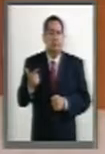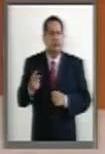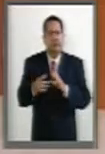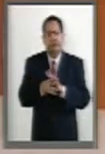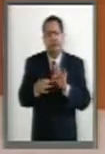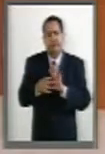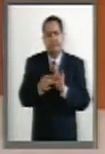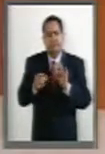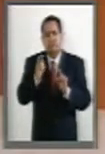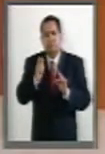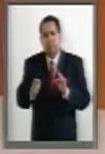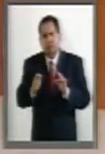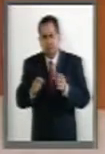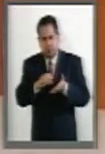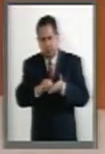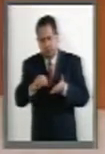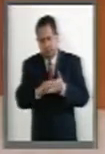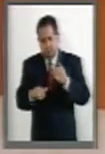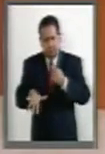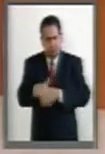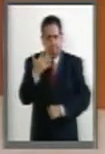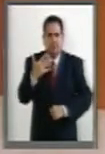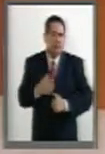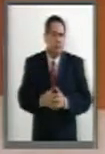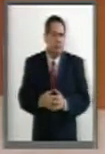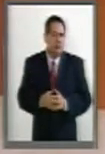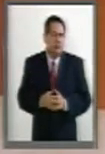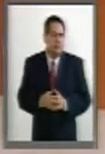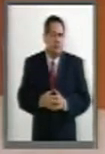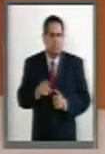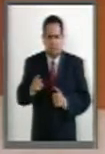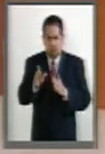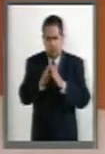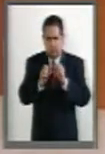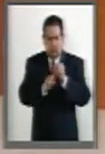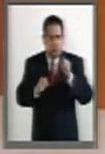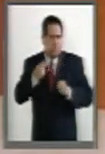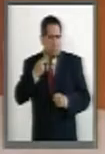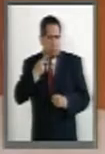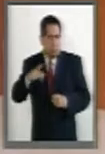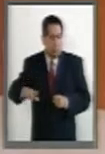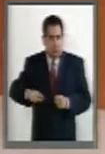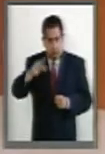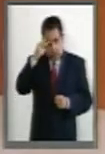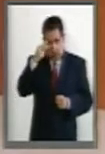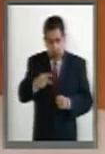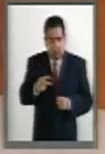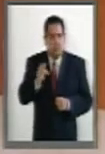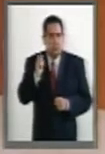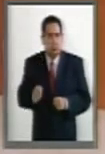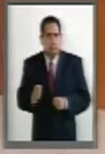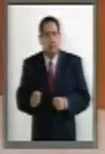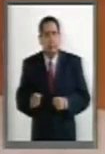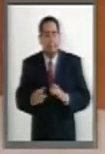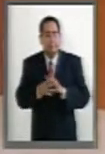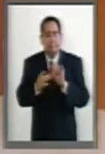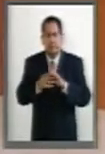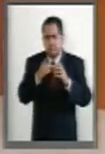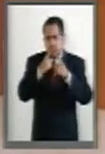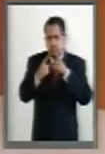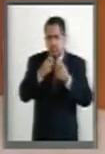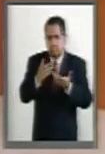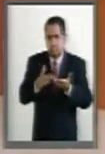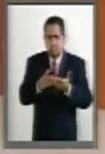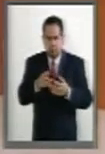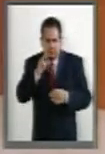habla de fracción 15, habla de la Constitución Política de los Estados Unidos Mexicanos, en donde quedan abolidos